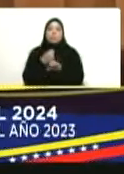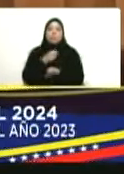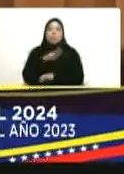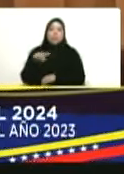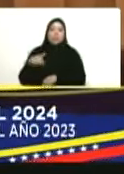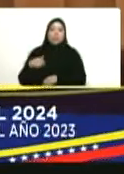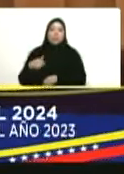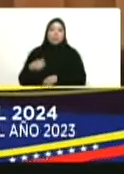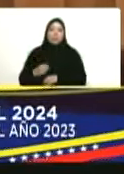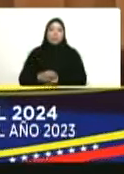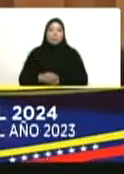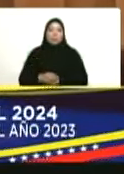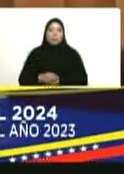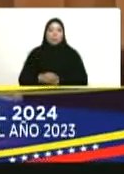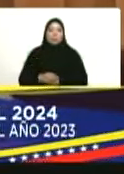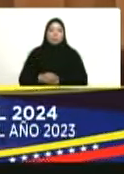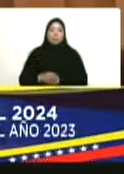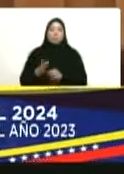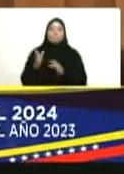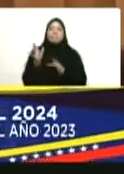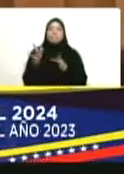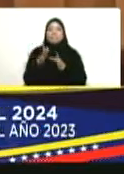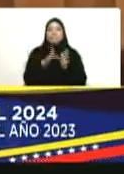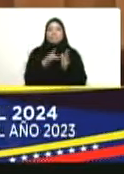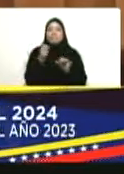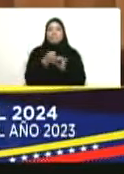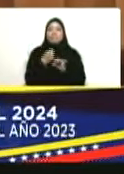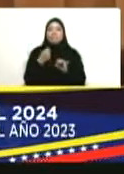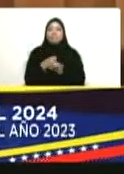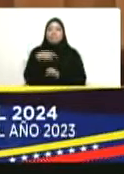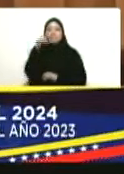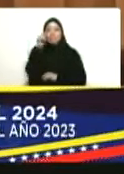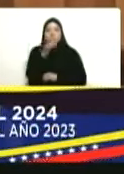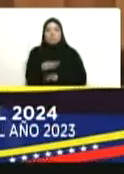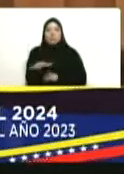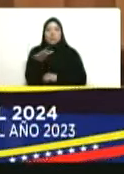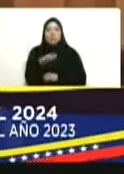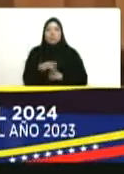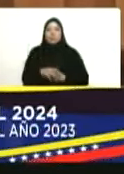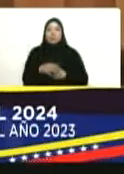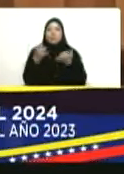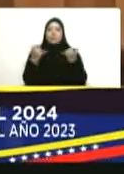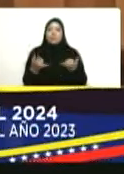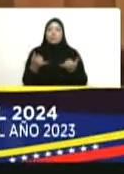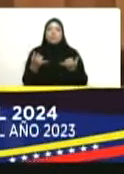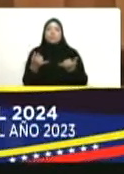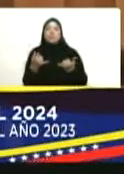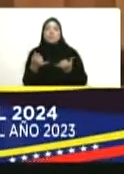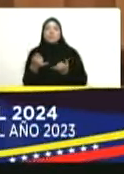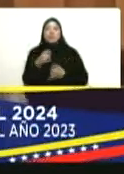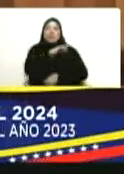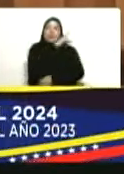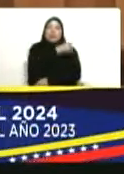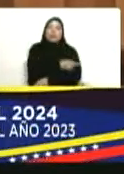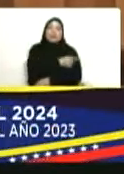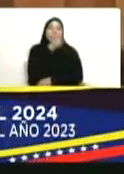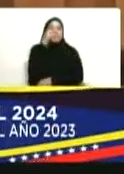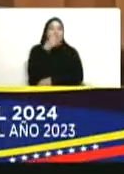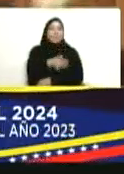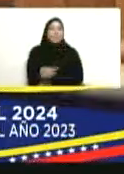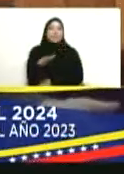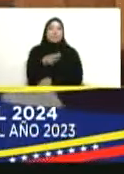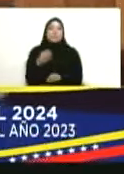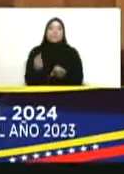Nosotros ayudamos a que se cumpliera con nuestras declaraciones, actitudes públicas y nuestra